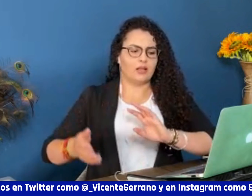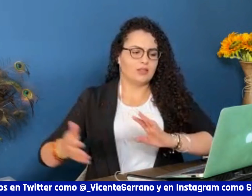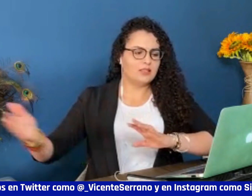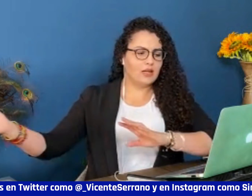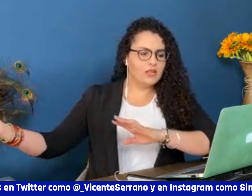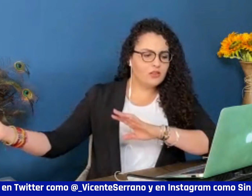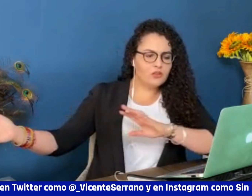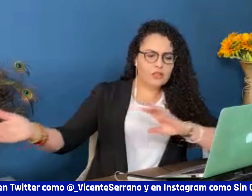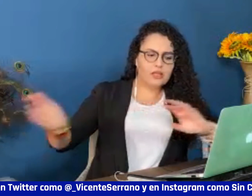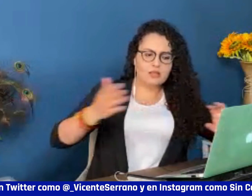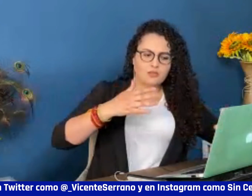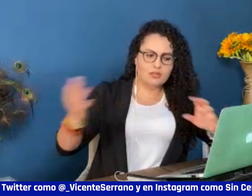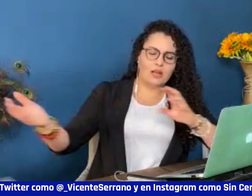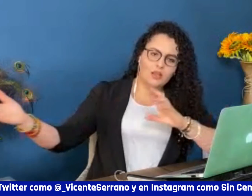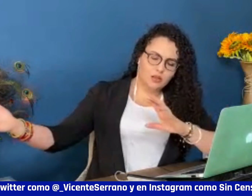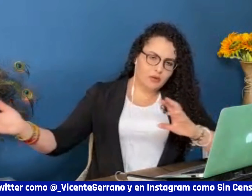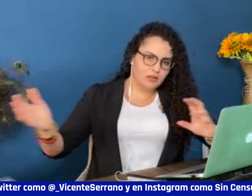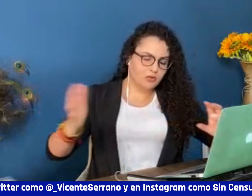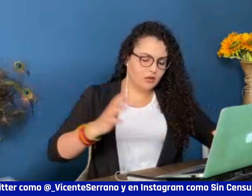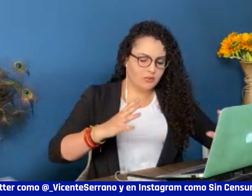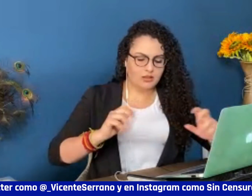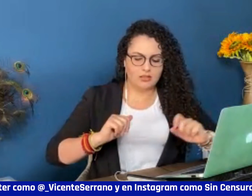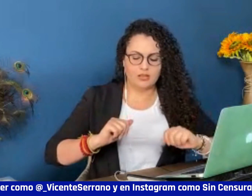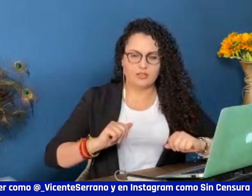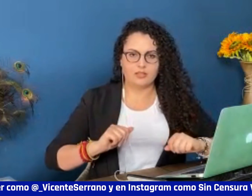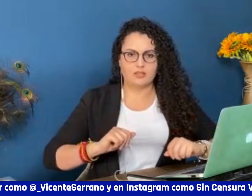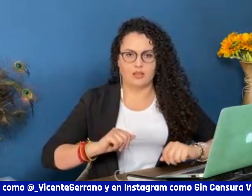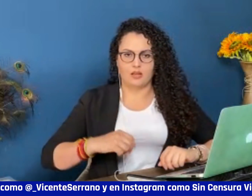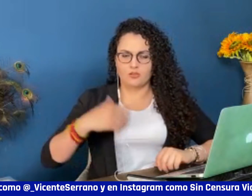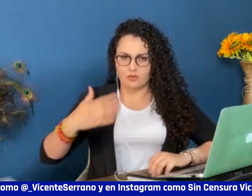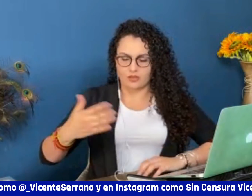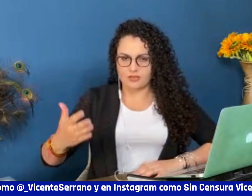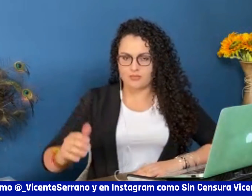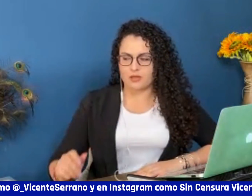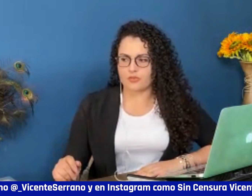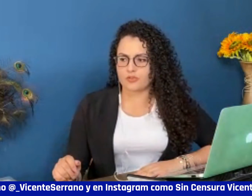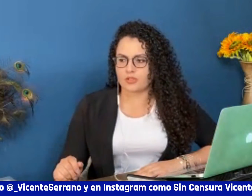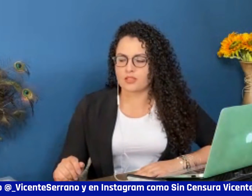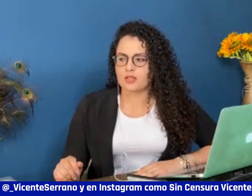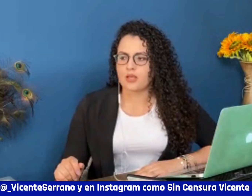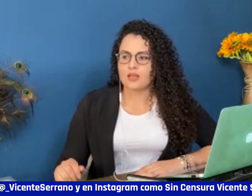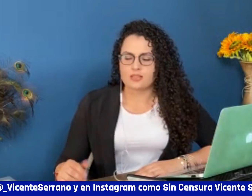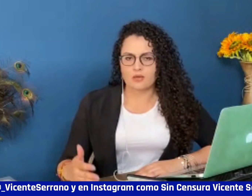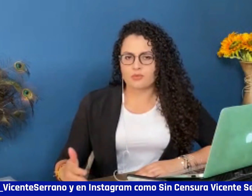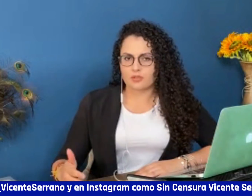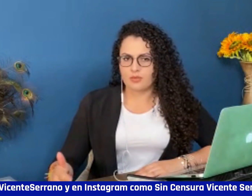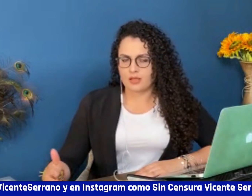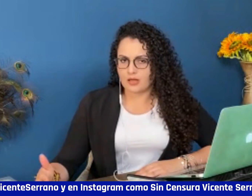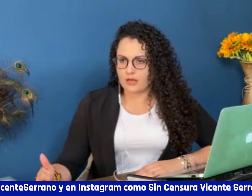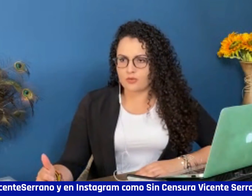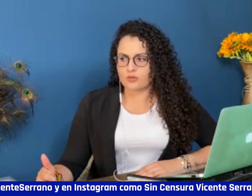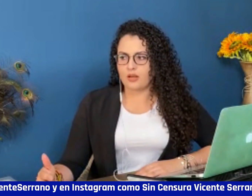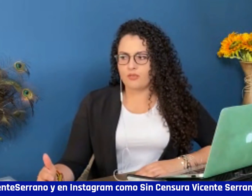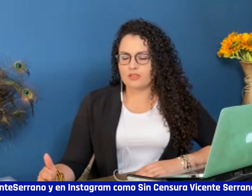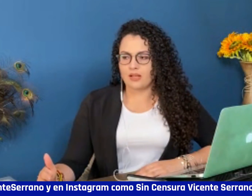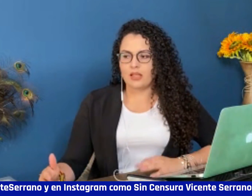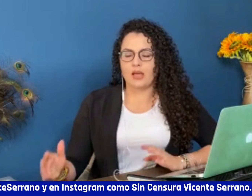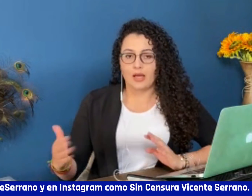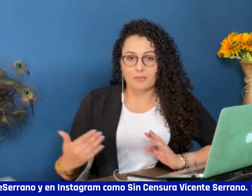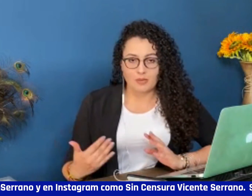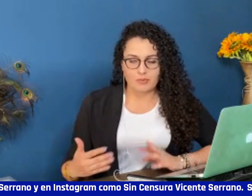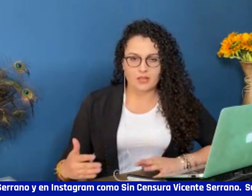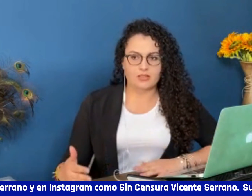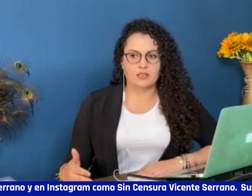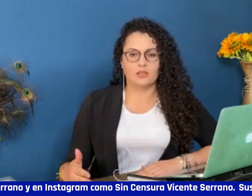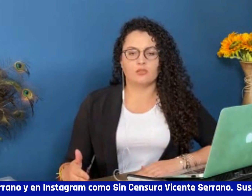Y ahora, saliendo de esto, o sea, saliendo particularmente de este escenario, lo que dice Marco Cortés, seamos también claros, la